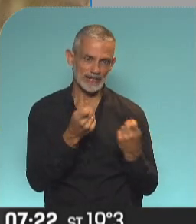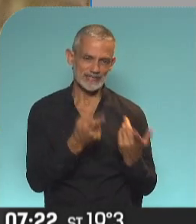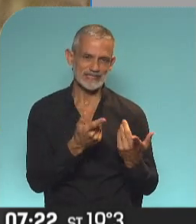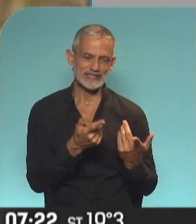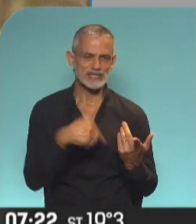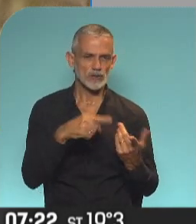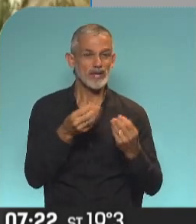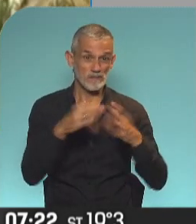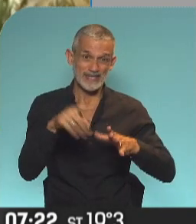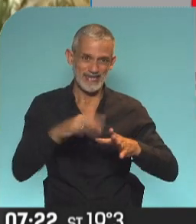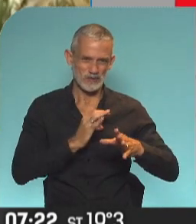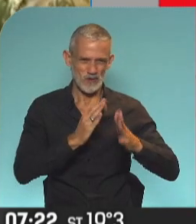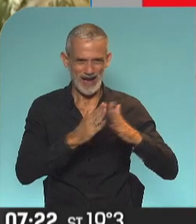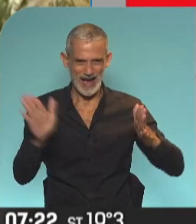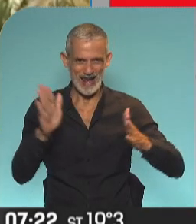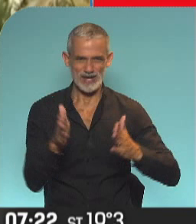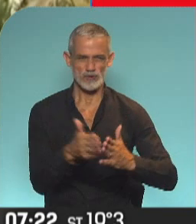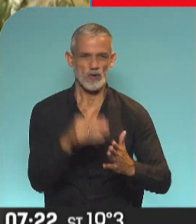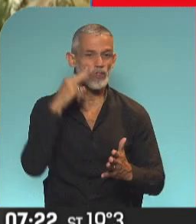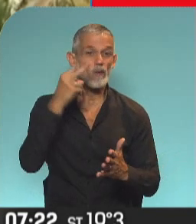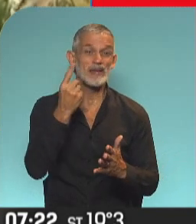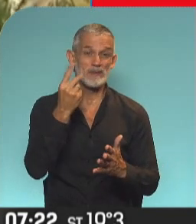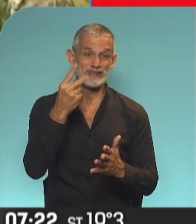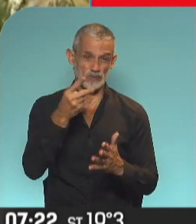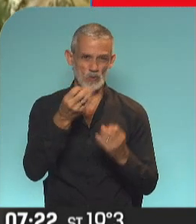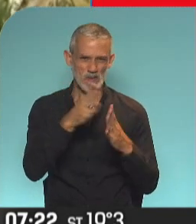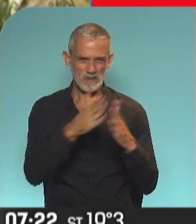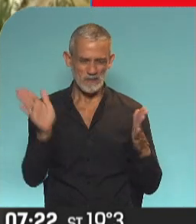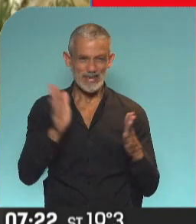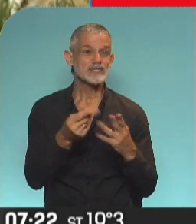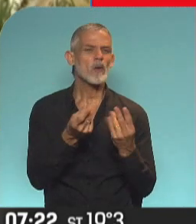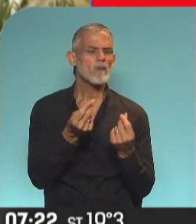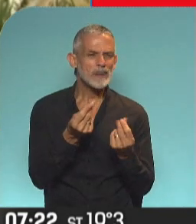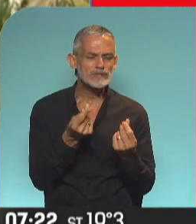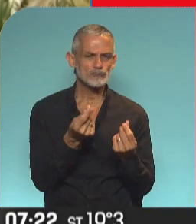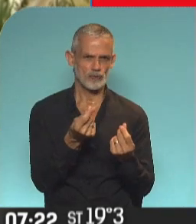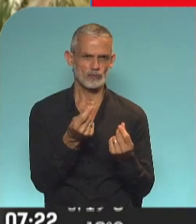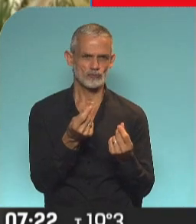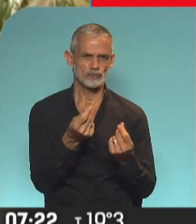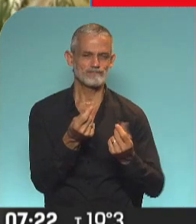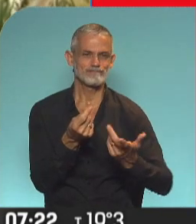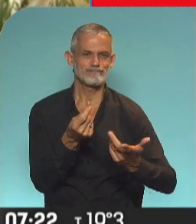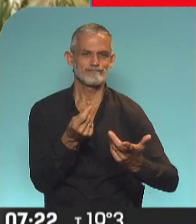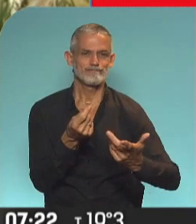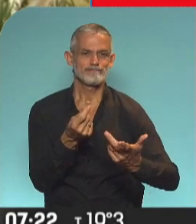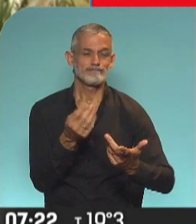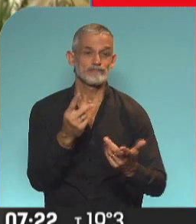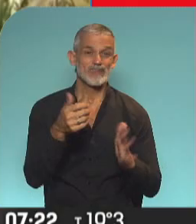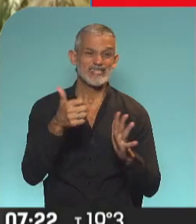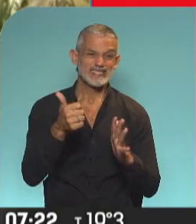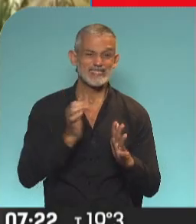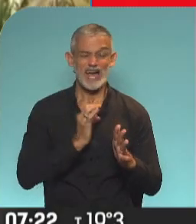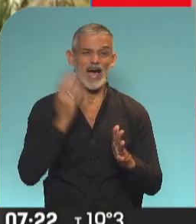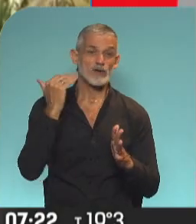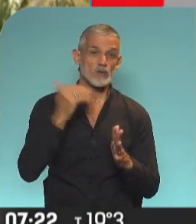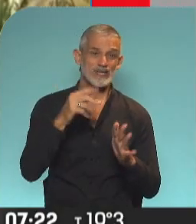como arrancando el 2021 con precios que no había hace 6, 7 años, ¿no?